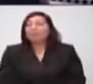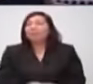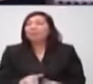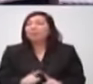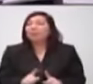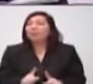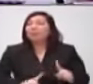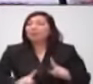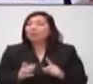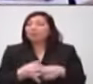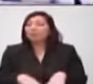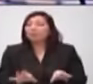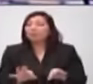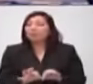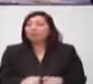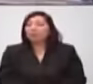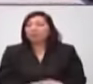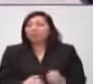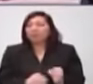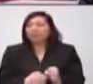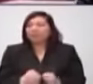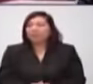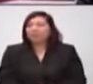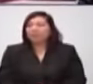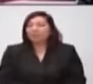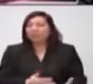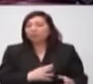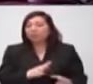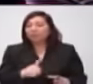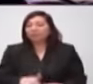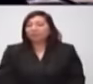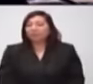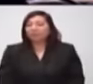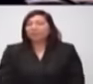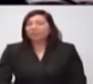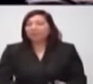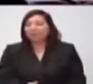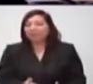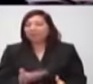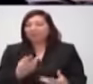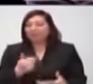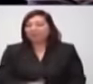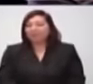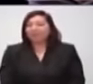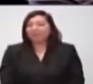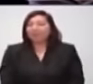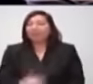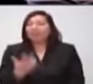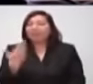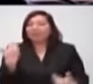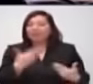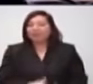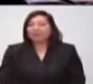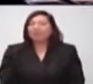hay algo importante. La etapa de realizar una obra pasa por tres niveles: la